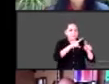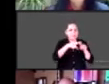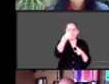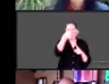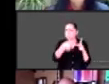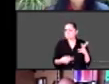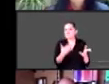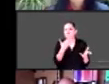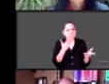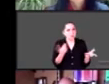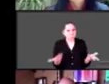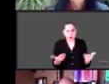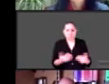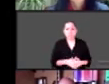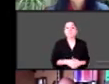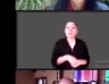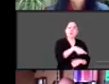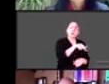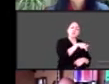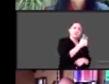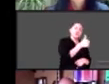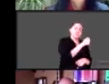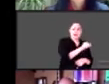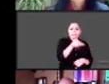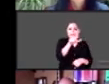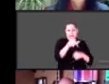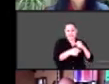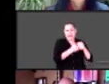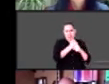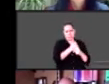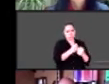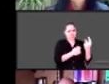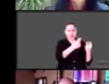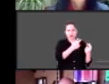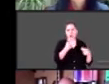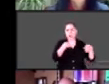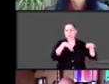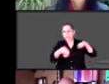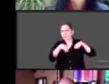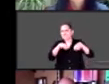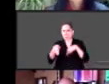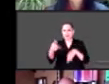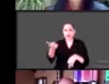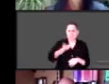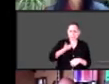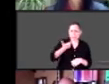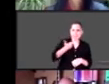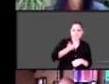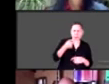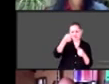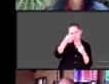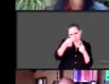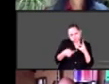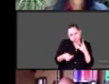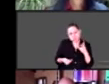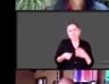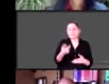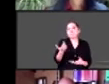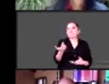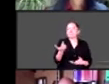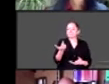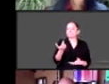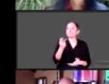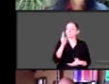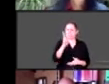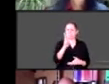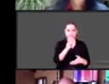17 años que trabajan por los deciles de ingreso, pues desafortunadamente se observa que en el primer decil, es